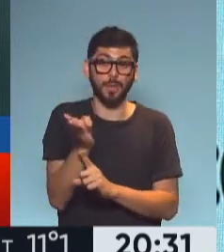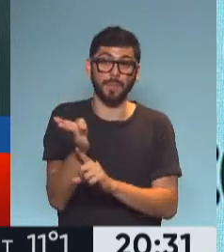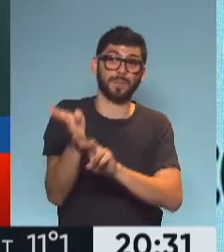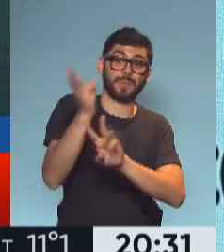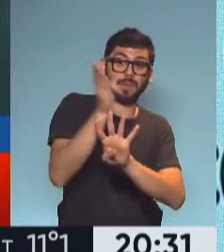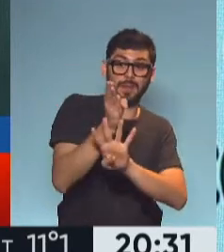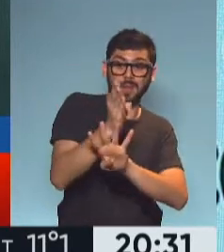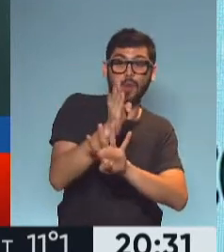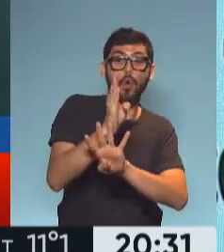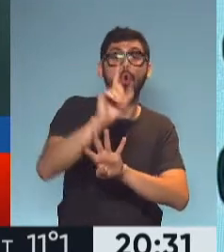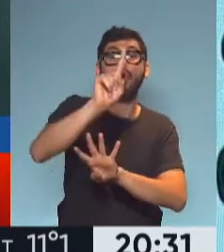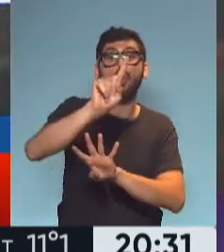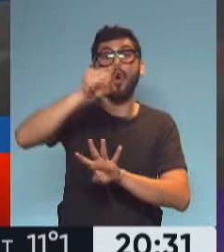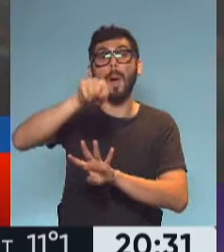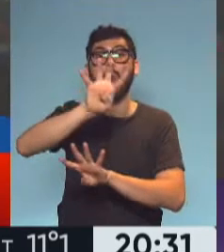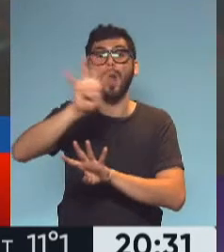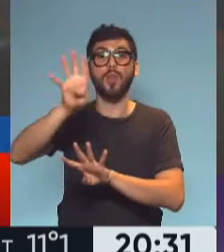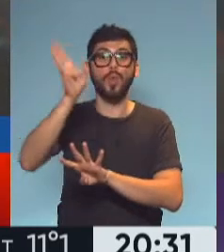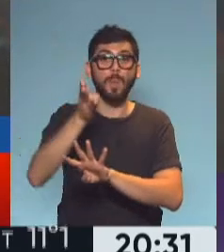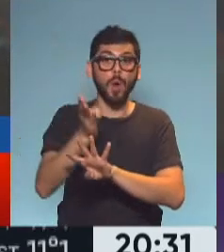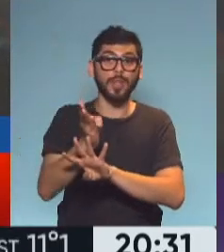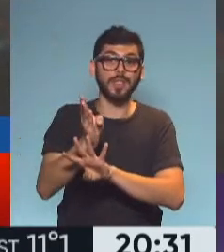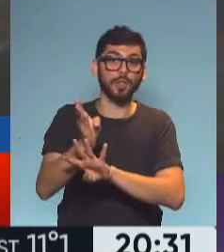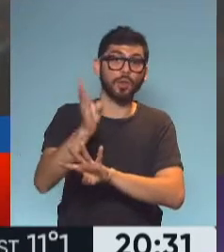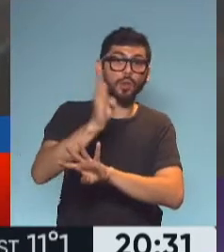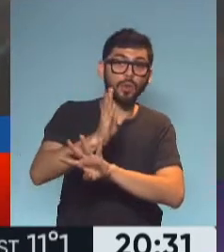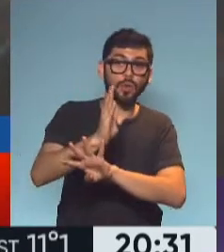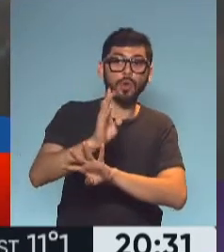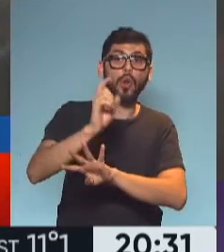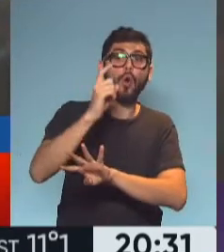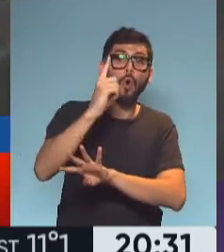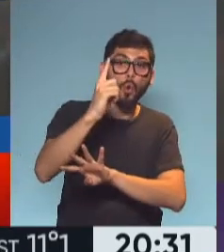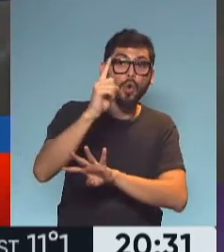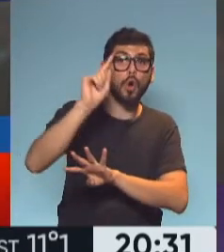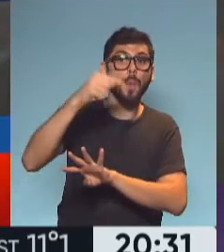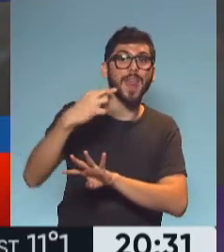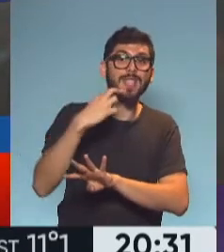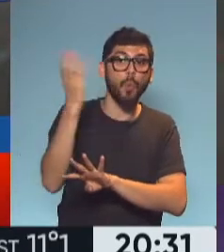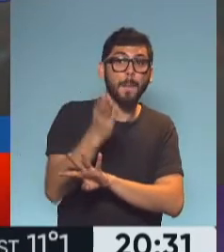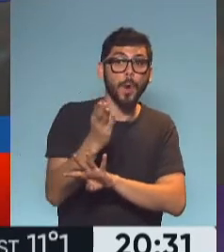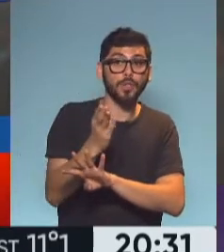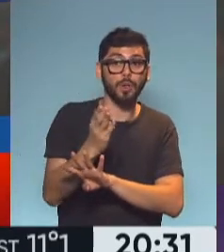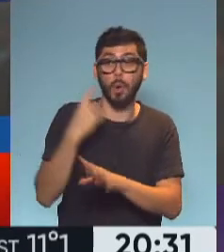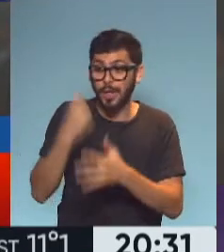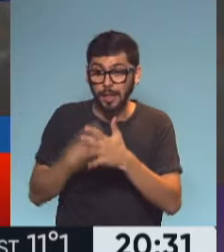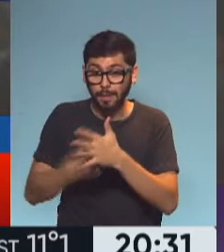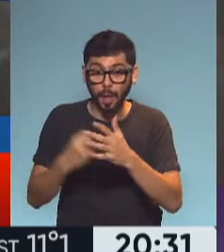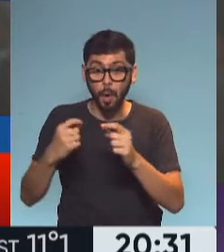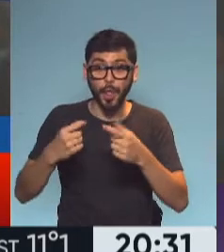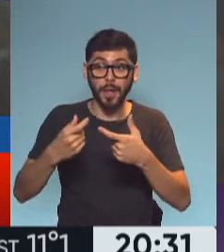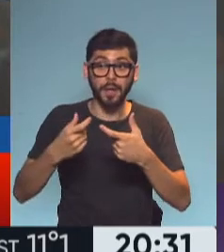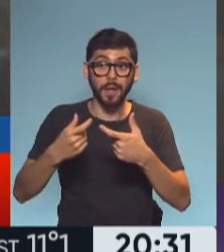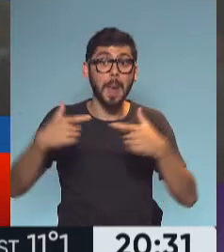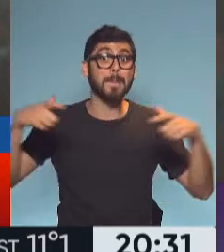el 1.44%. Y al 2 de mayo, no, está clarito, el 1.19%. A ver, estamos tratando de que bajen, no de que sigan